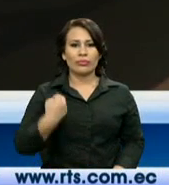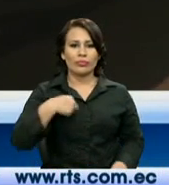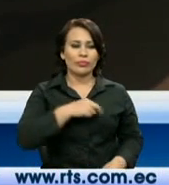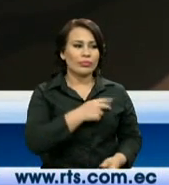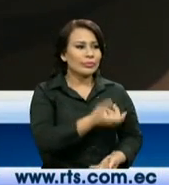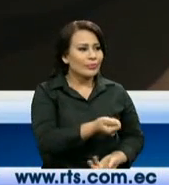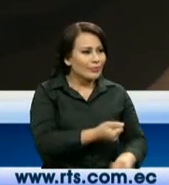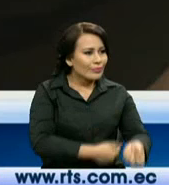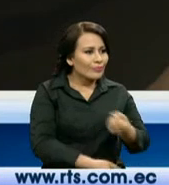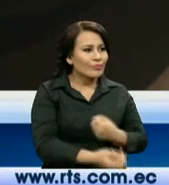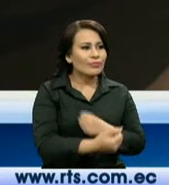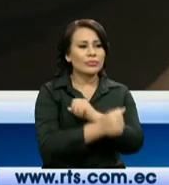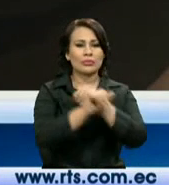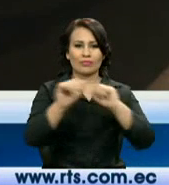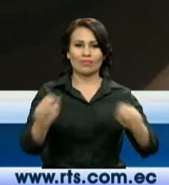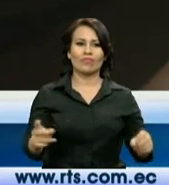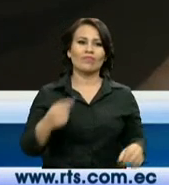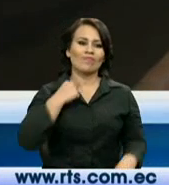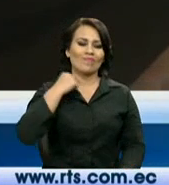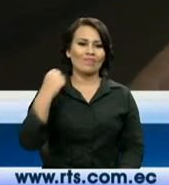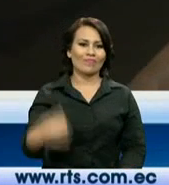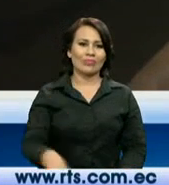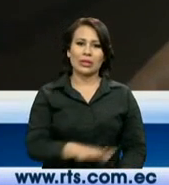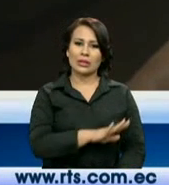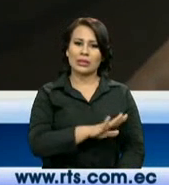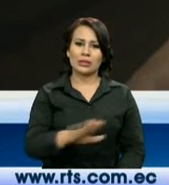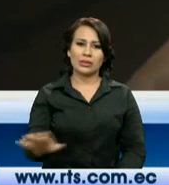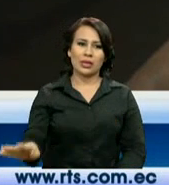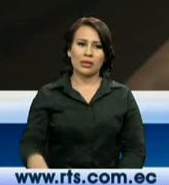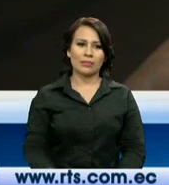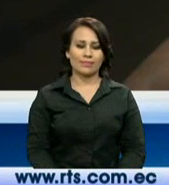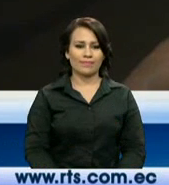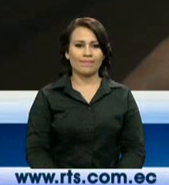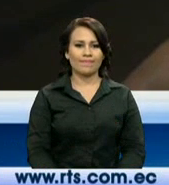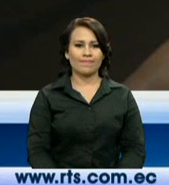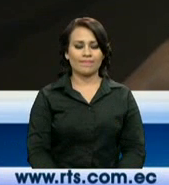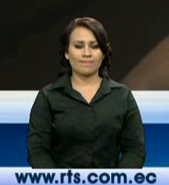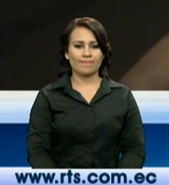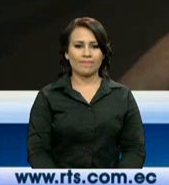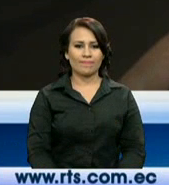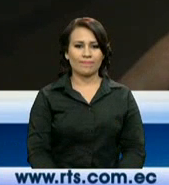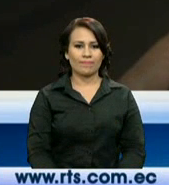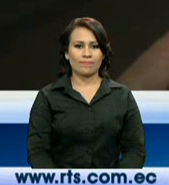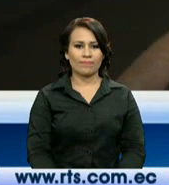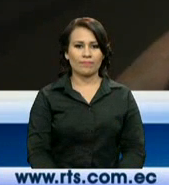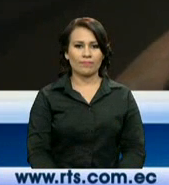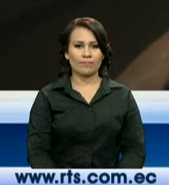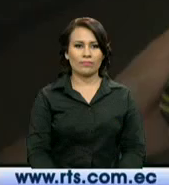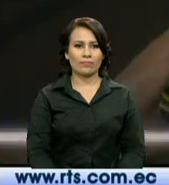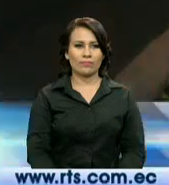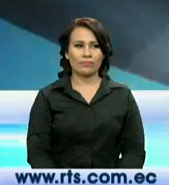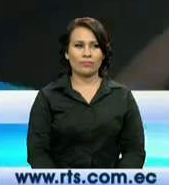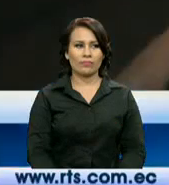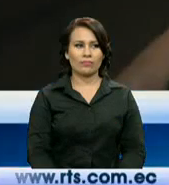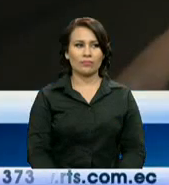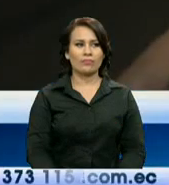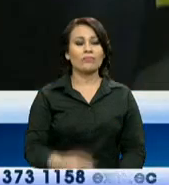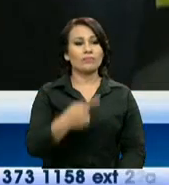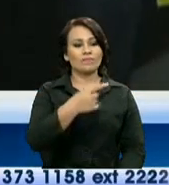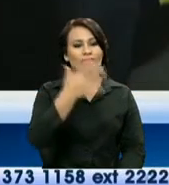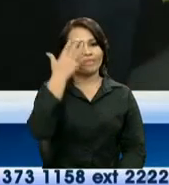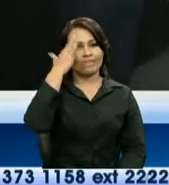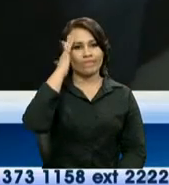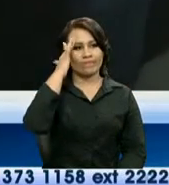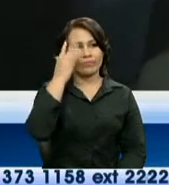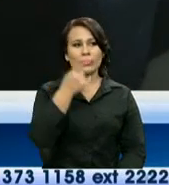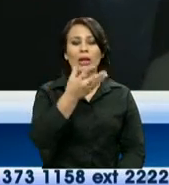Yo como sé algo primero es auxilio, entonces traté de darle lo más que se pudiera y fue imposible.